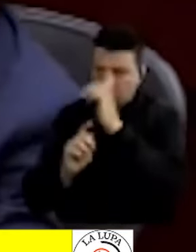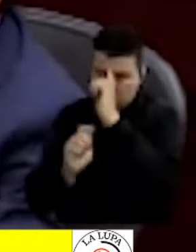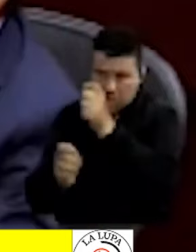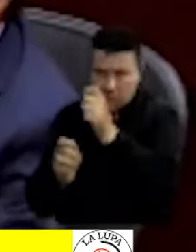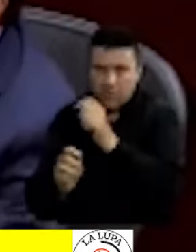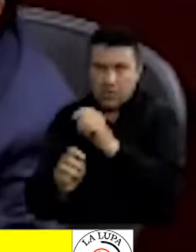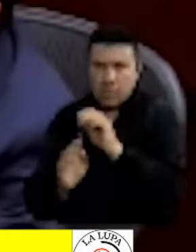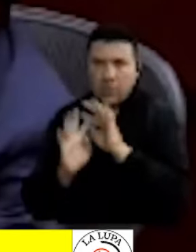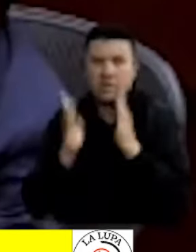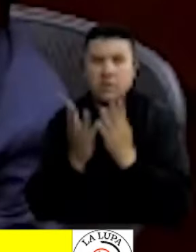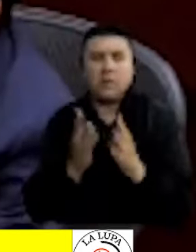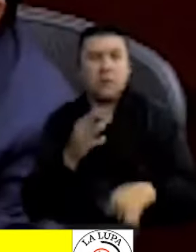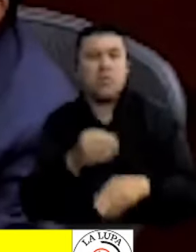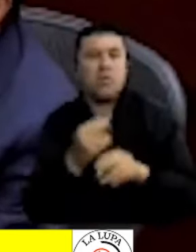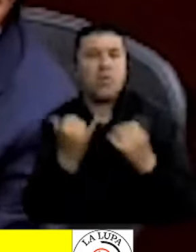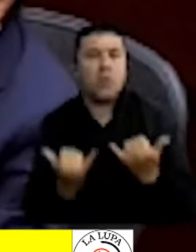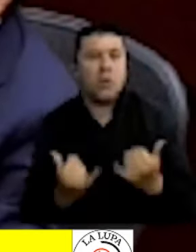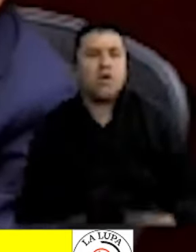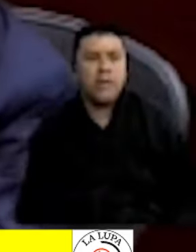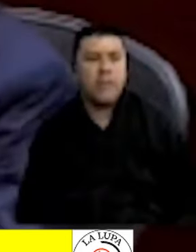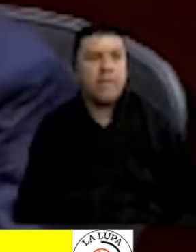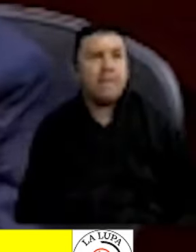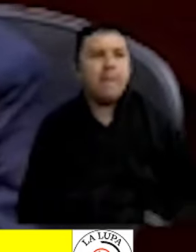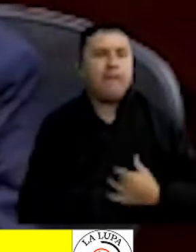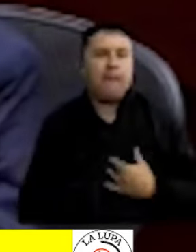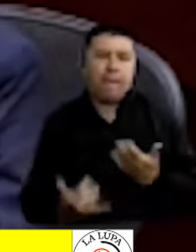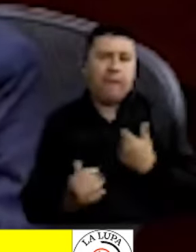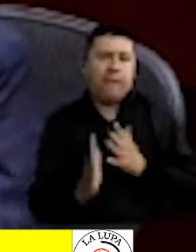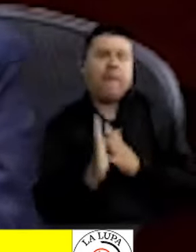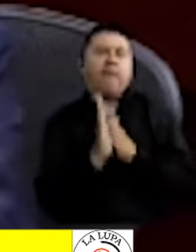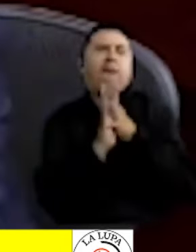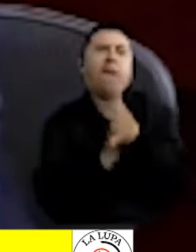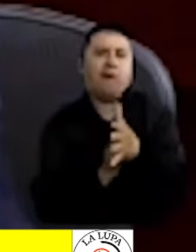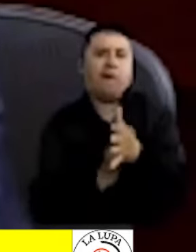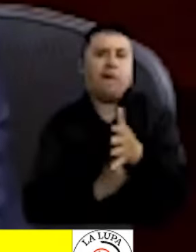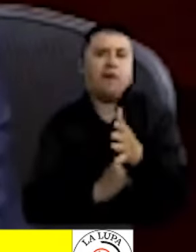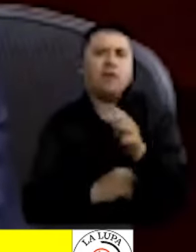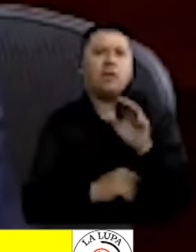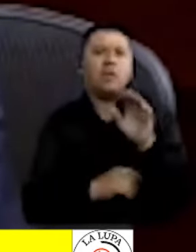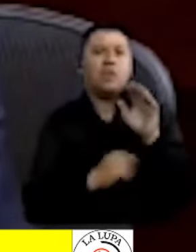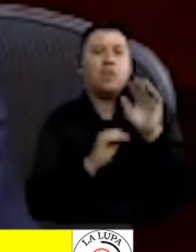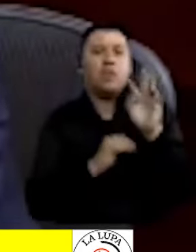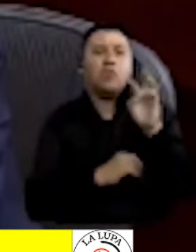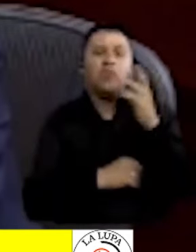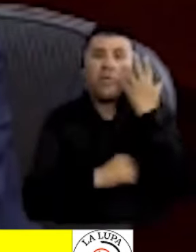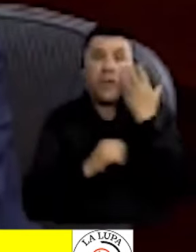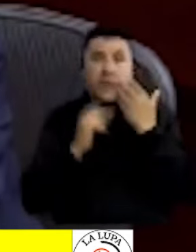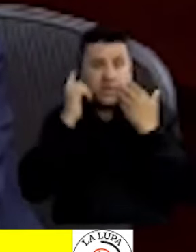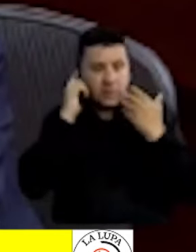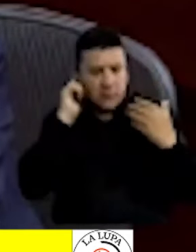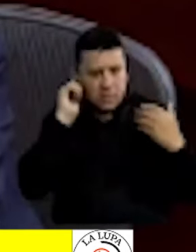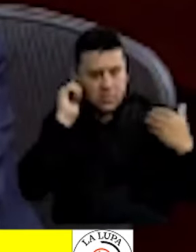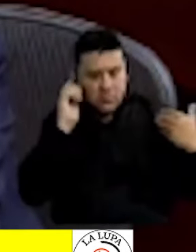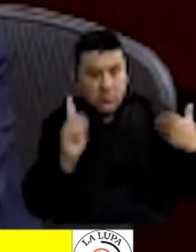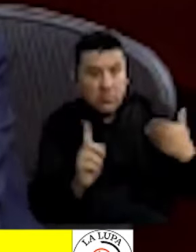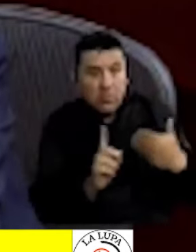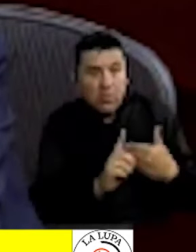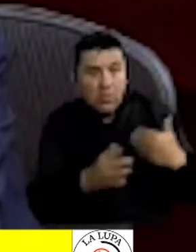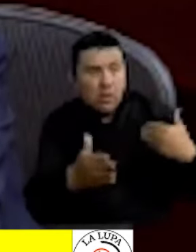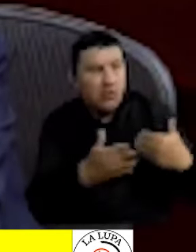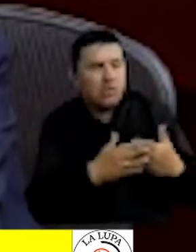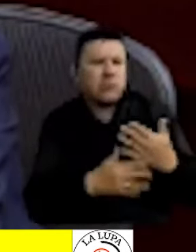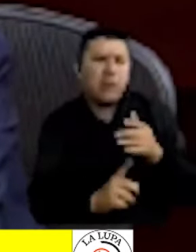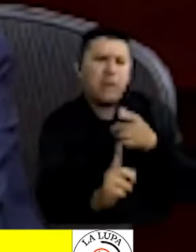más, hoy tengo que contarles que en los últimos 8 días han asesinado